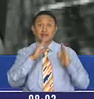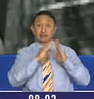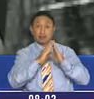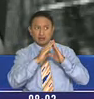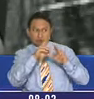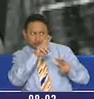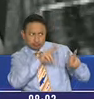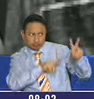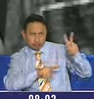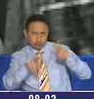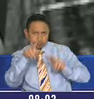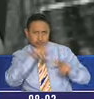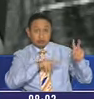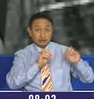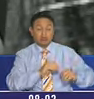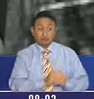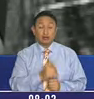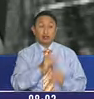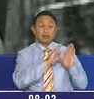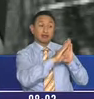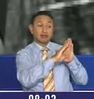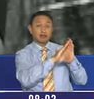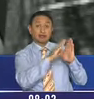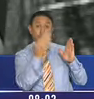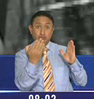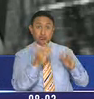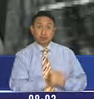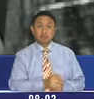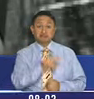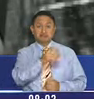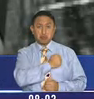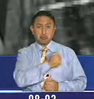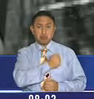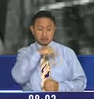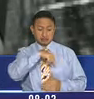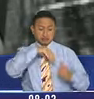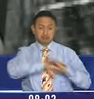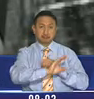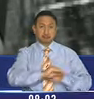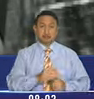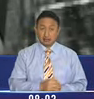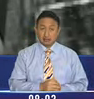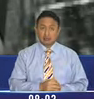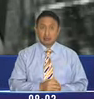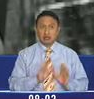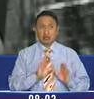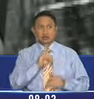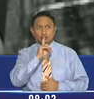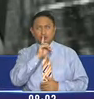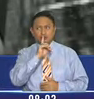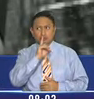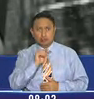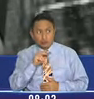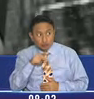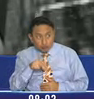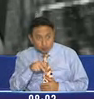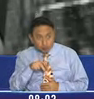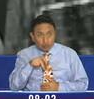viviendas. Logran abrir una puerta y como dueños de casa ingresaron, despacio para que nadie se dé